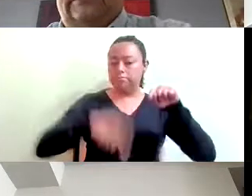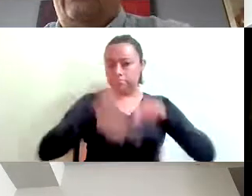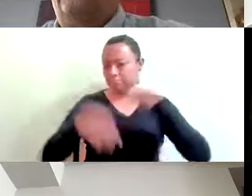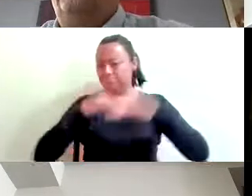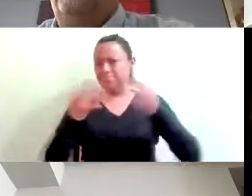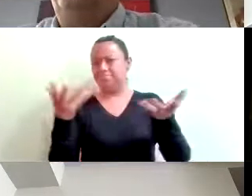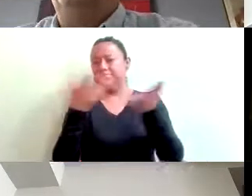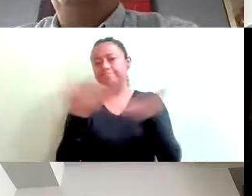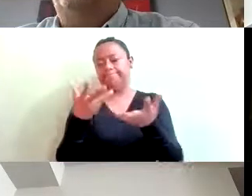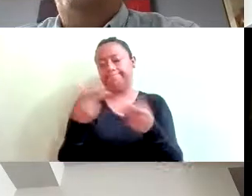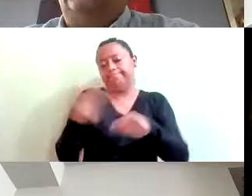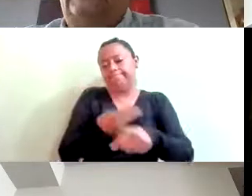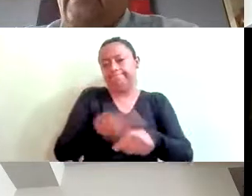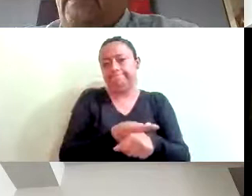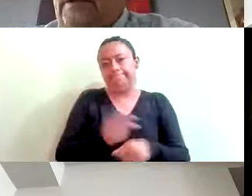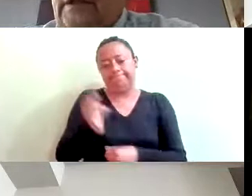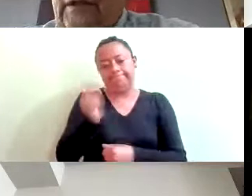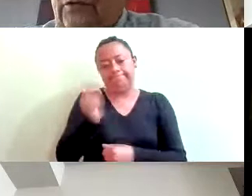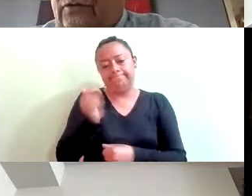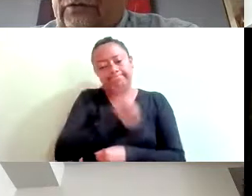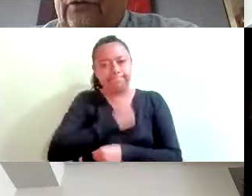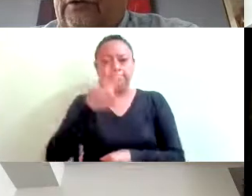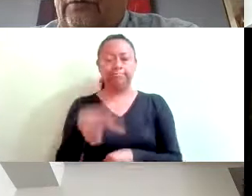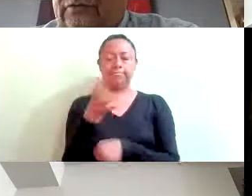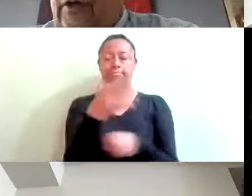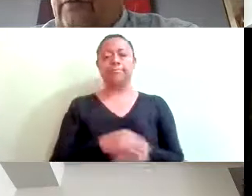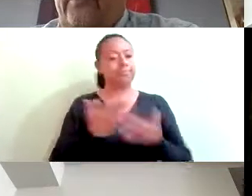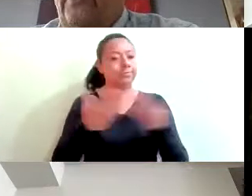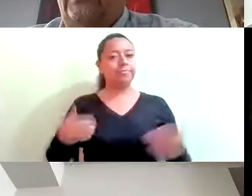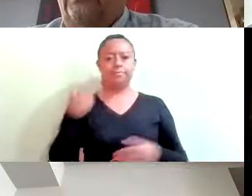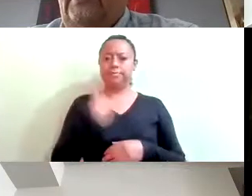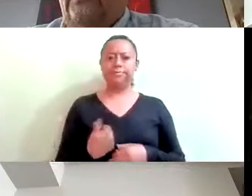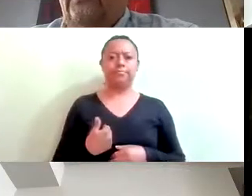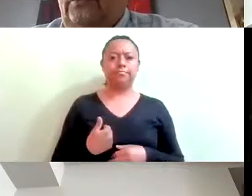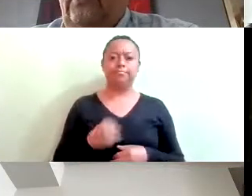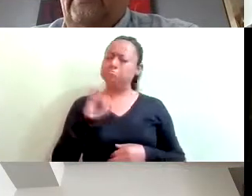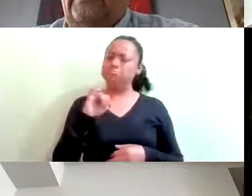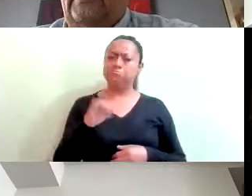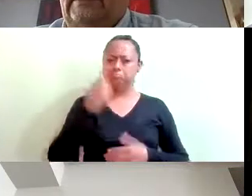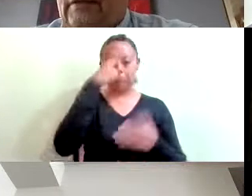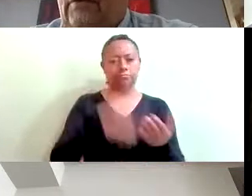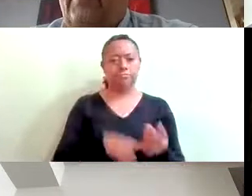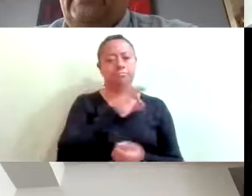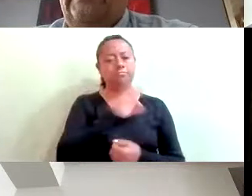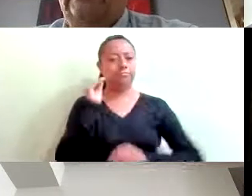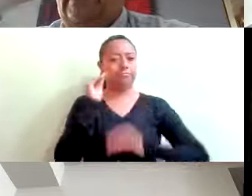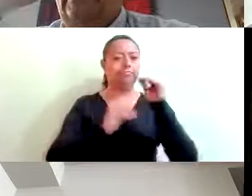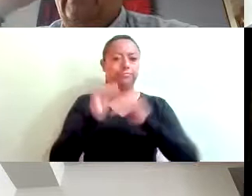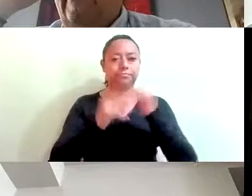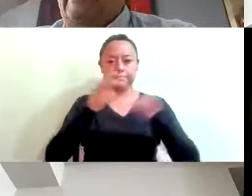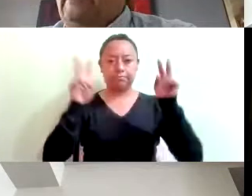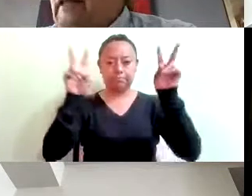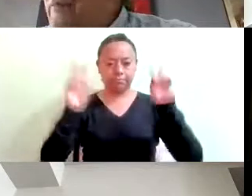sucedido desafortunada y desgraciadamente. Y yo estoy dispuesto a que lo podamos discutir. Entonces yo plantearía que el tema